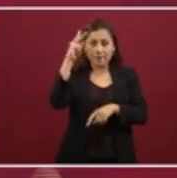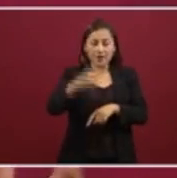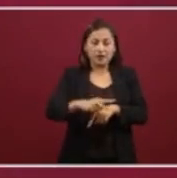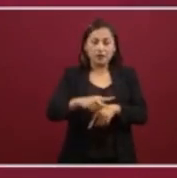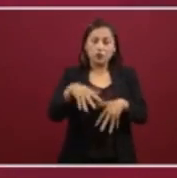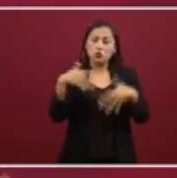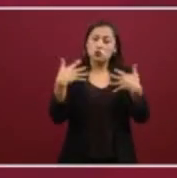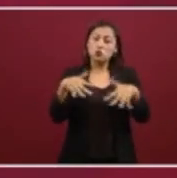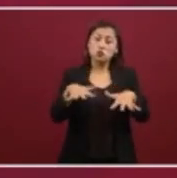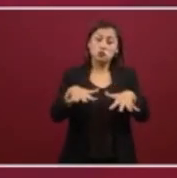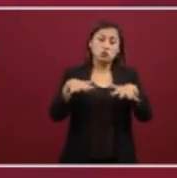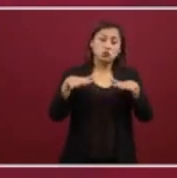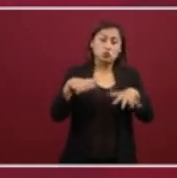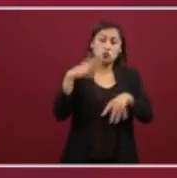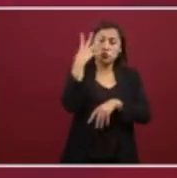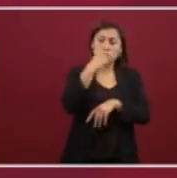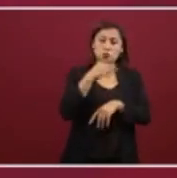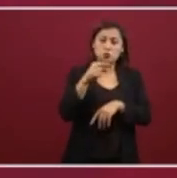eso